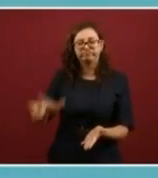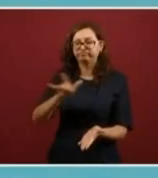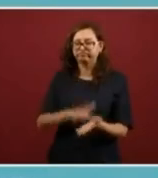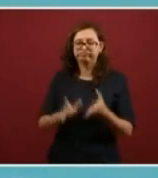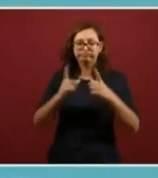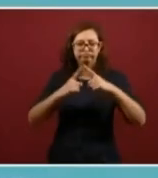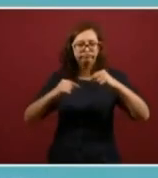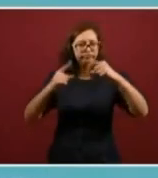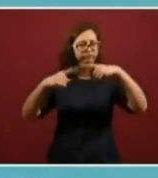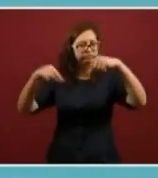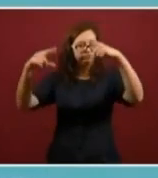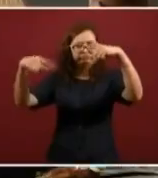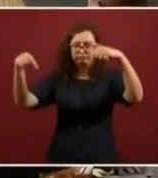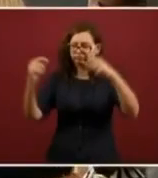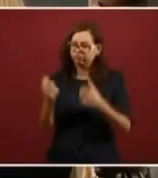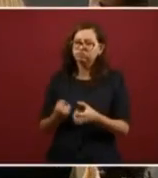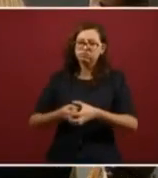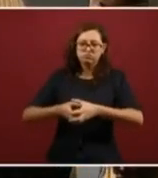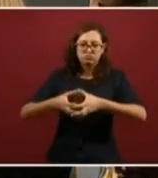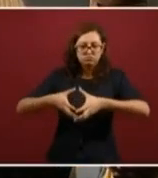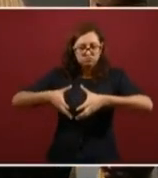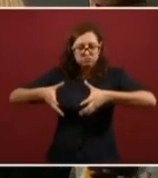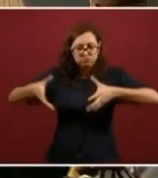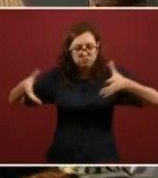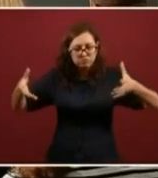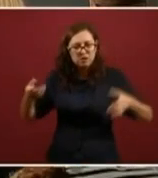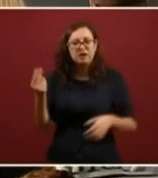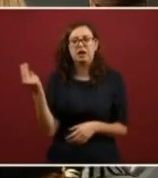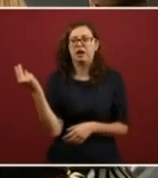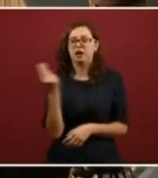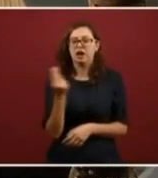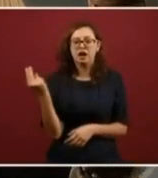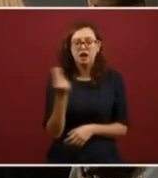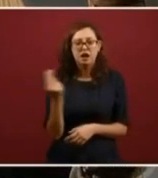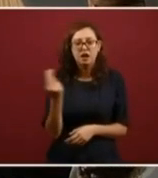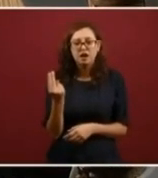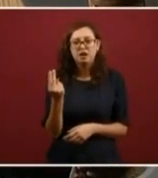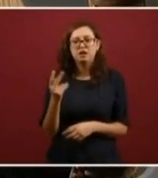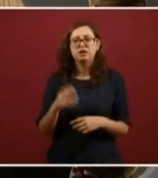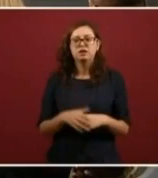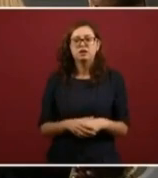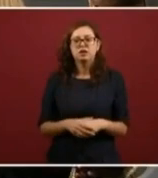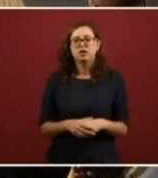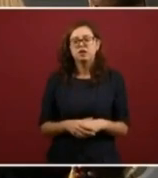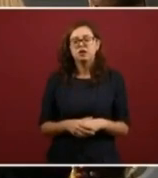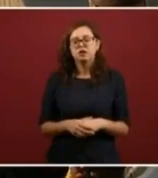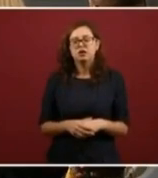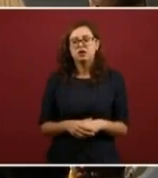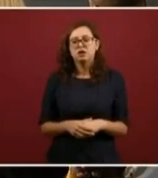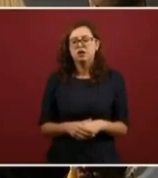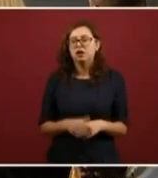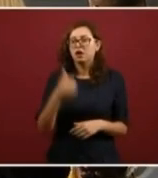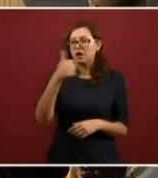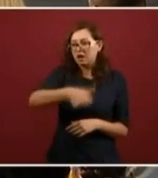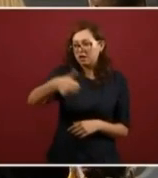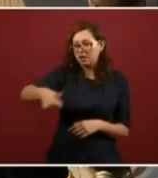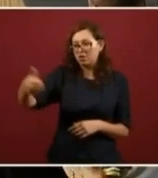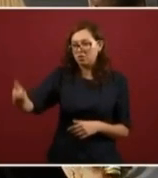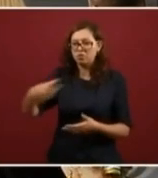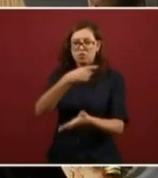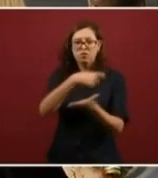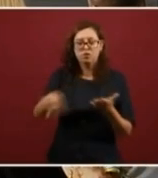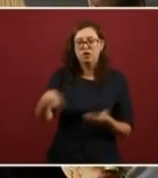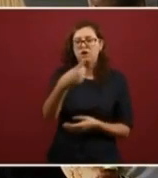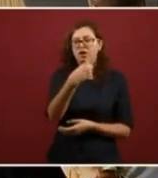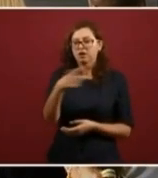los productores. La limitación es solo que les compramos nada más 100 toneladas por productor y en el arroz